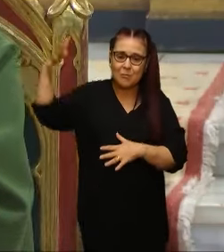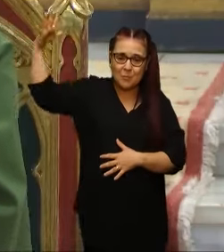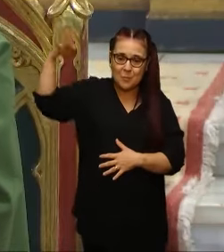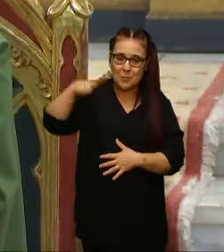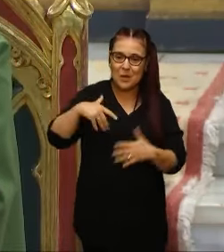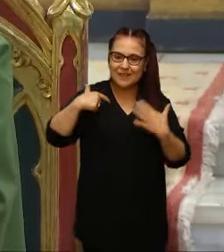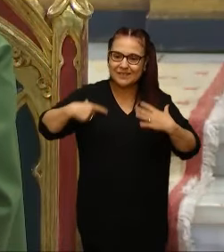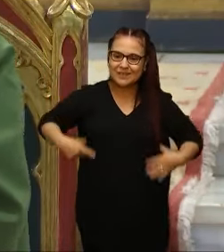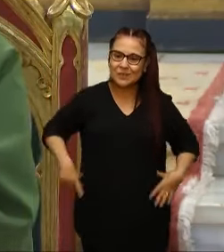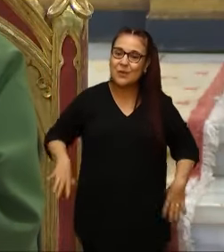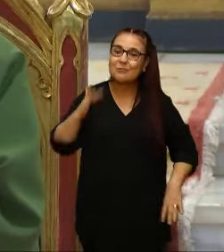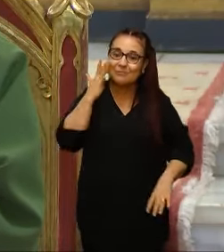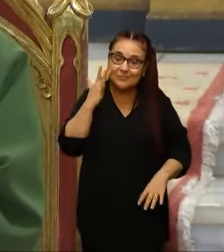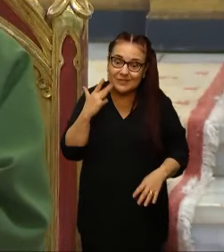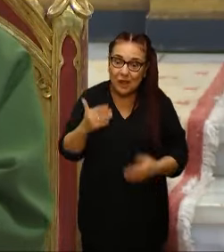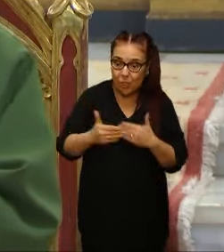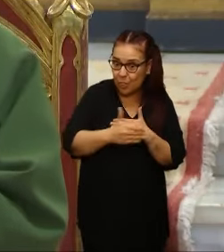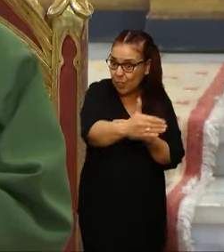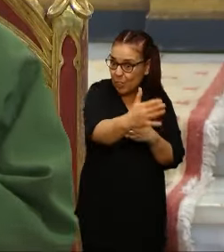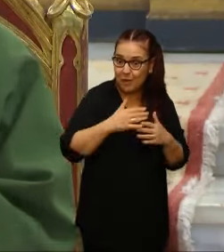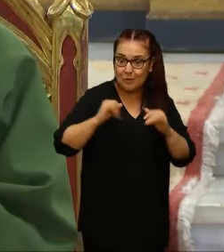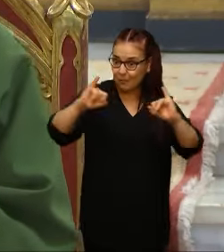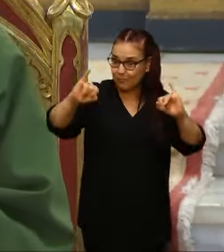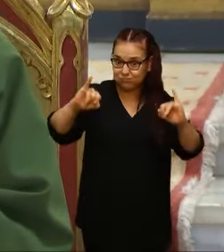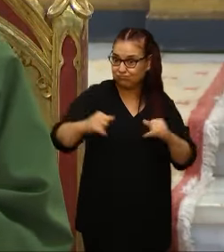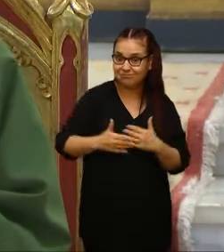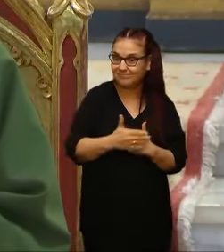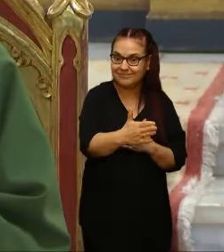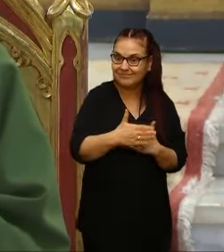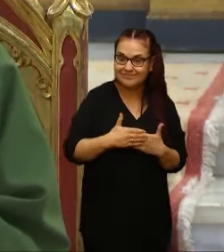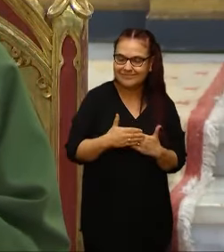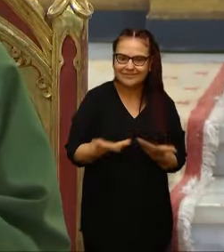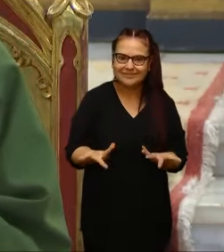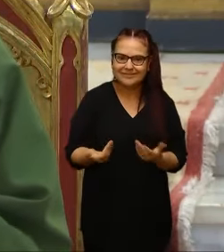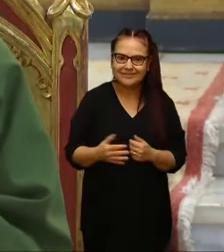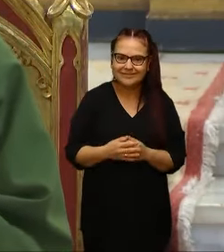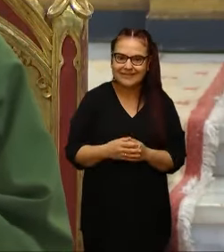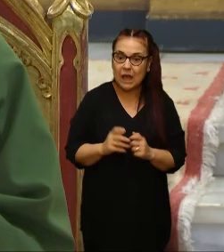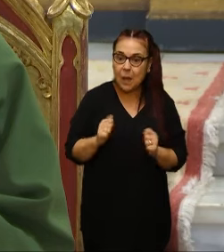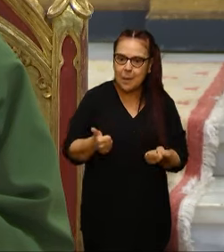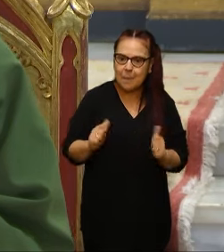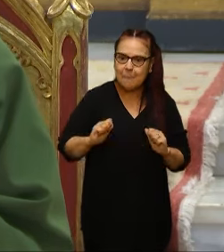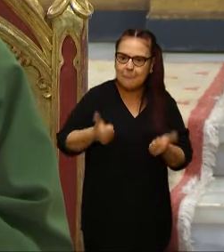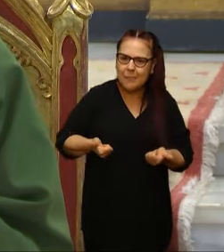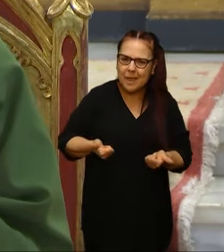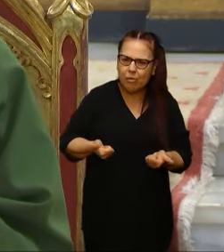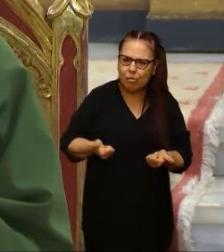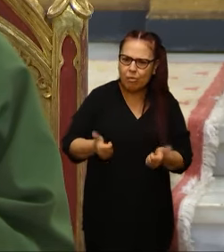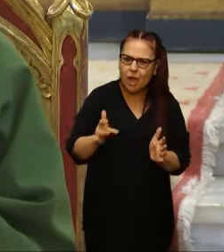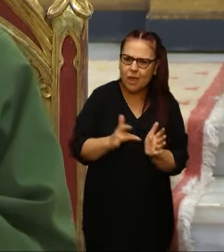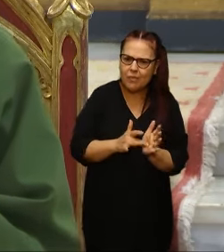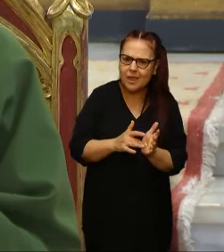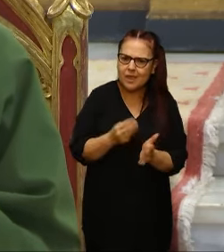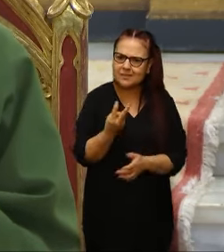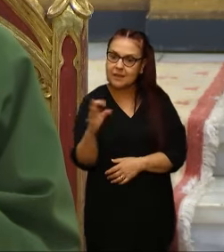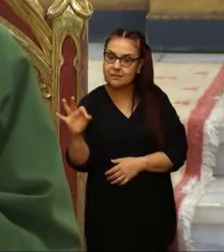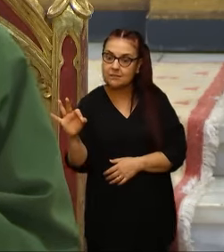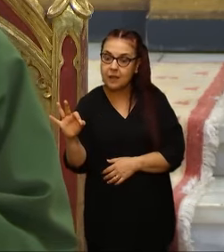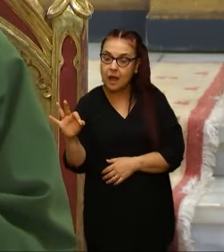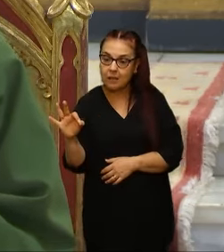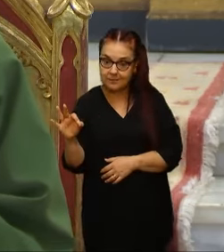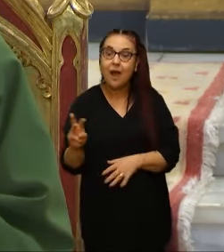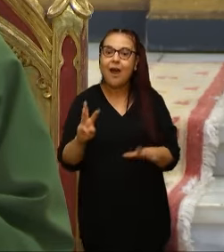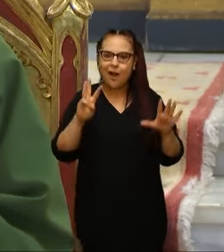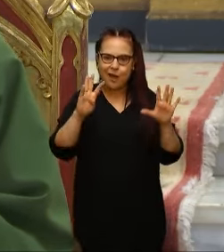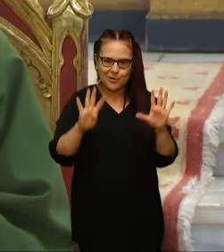de la Inmaculada, que vamos a celebrar dentro de una semana, y un poco más, porque empieza la novena del día 30,